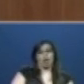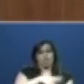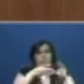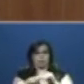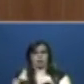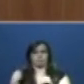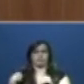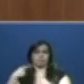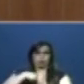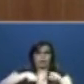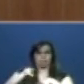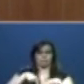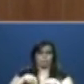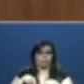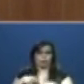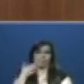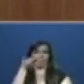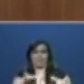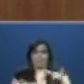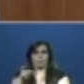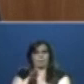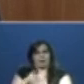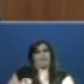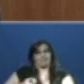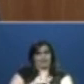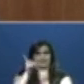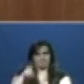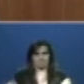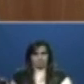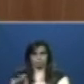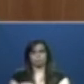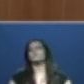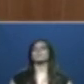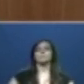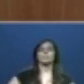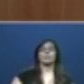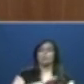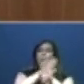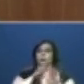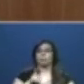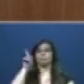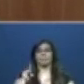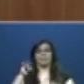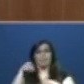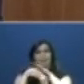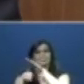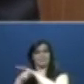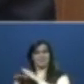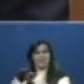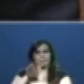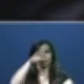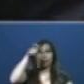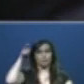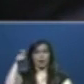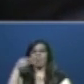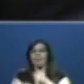gestión de esos servicios ferroviarios por último otro ejemplo de accesibilidad en el medio rural es el que representa nuestro plan